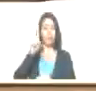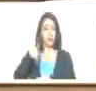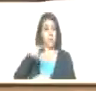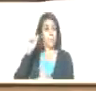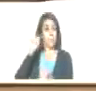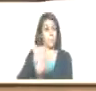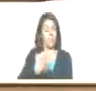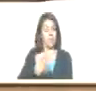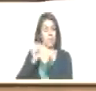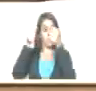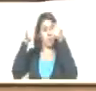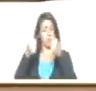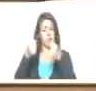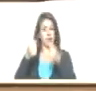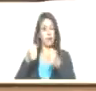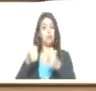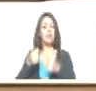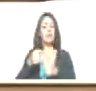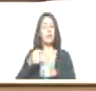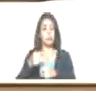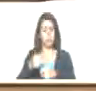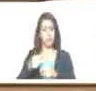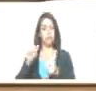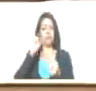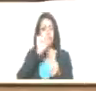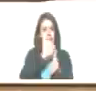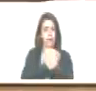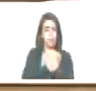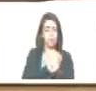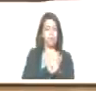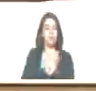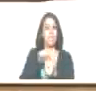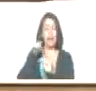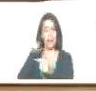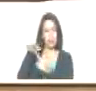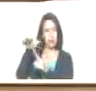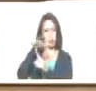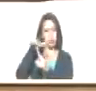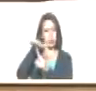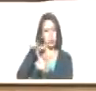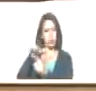el maldito ladrón privado que corrompió a ese funcionario.